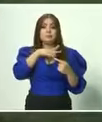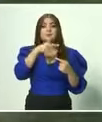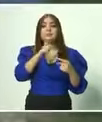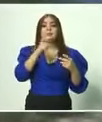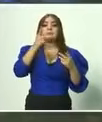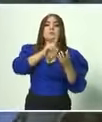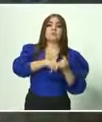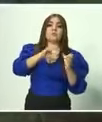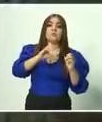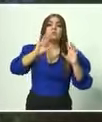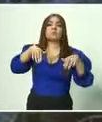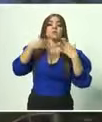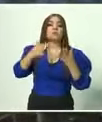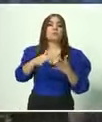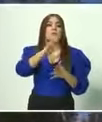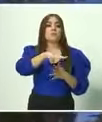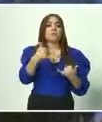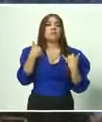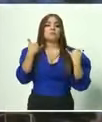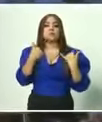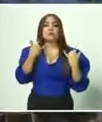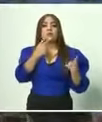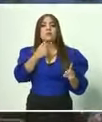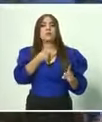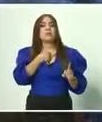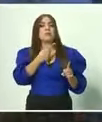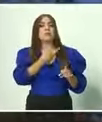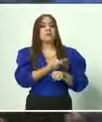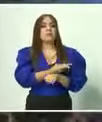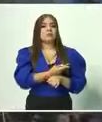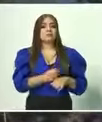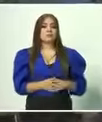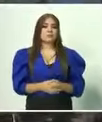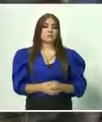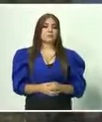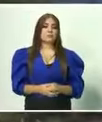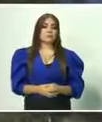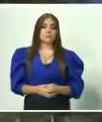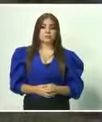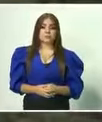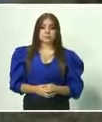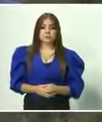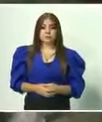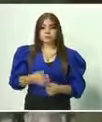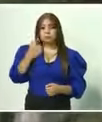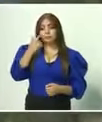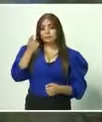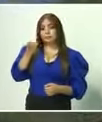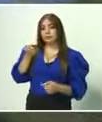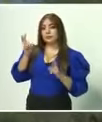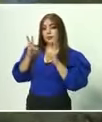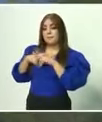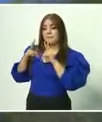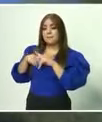ior de este domicilio joven nos comentaba Cuál es la situación que se presentó amigo pues el detalle fue una discusión